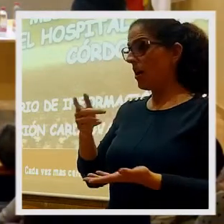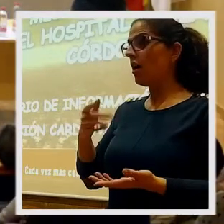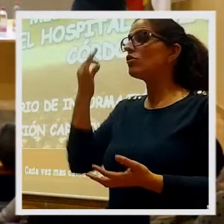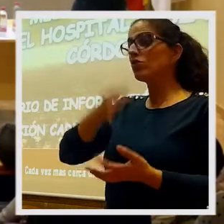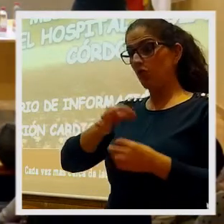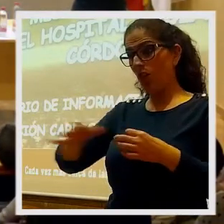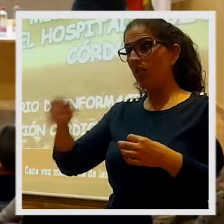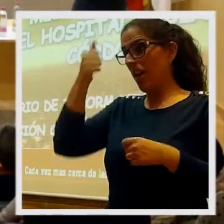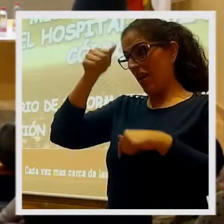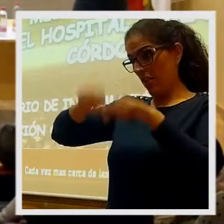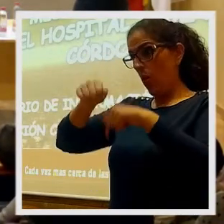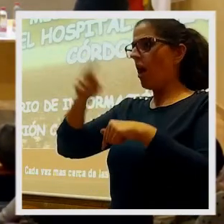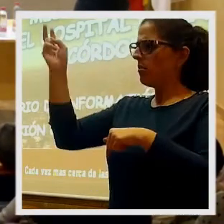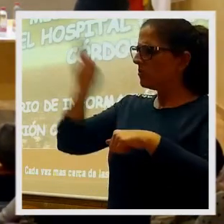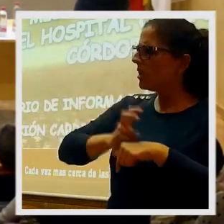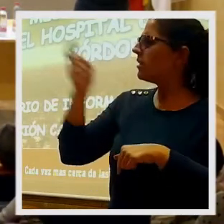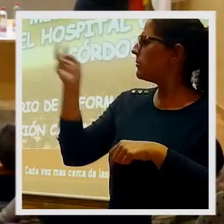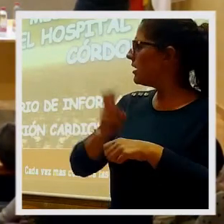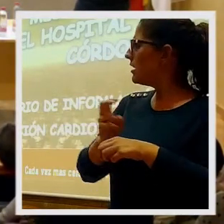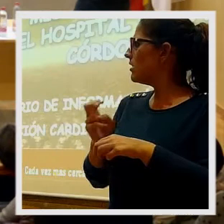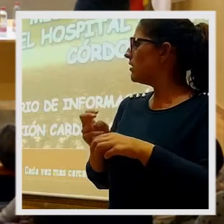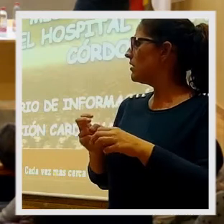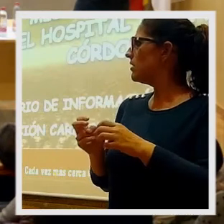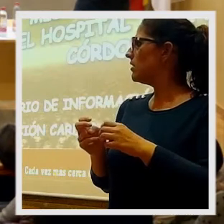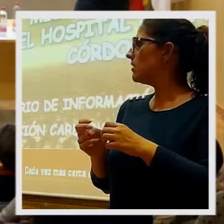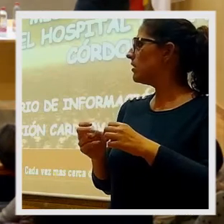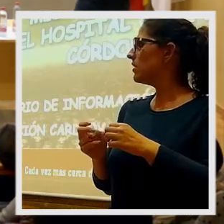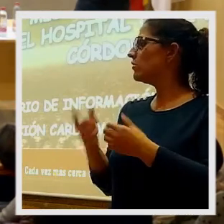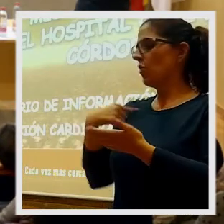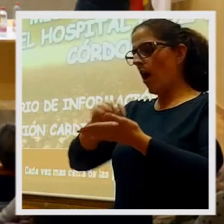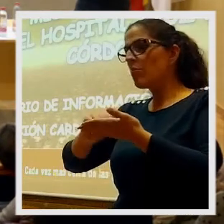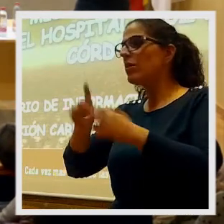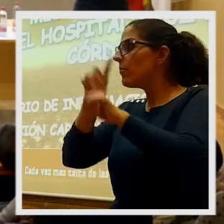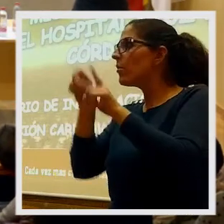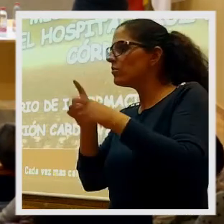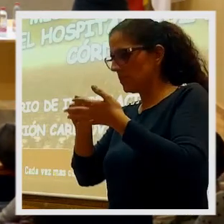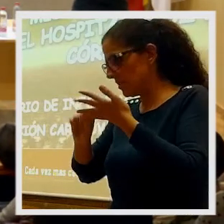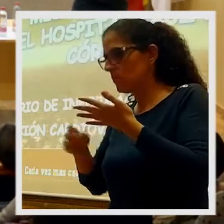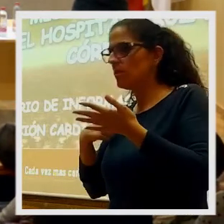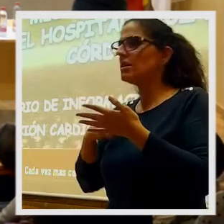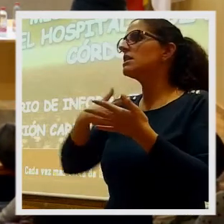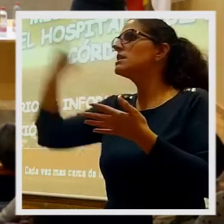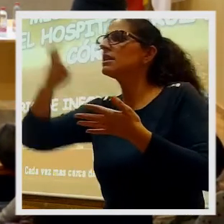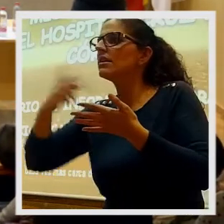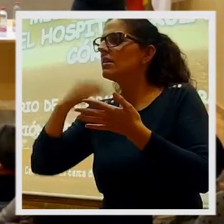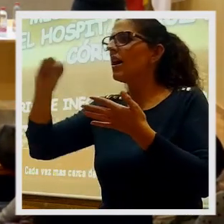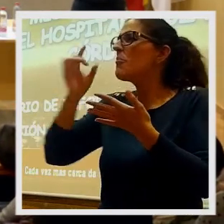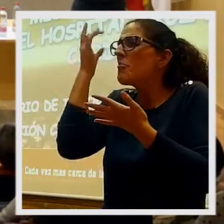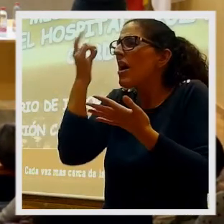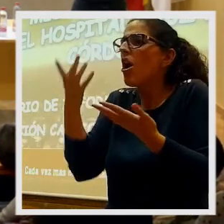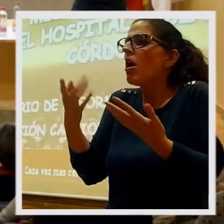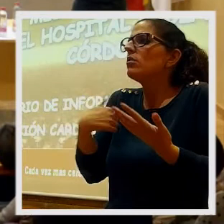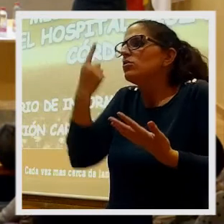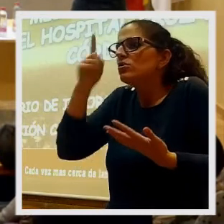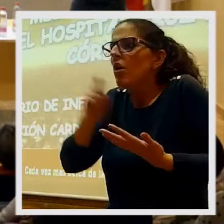visitaba el cirujano, que venía todos los días, yo iba apuntando preguntas de las cosas más peregrinas, de las tonterías más grandes,